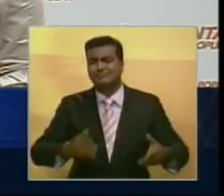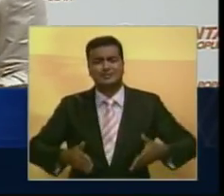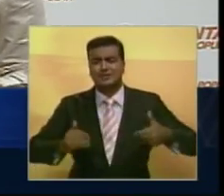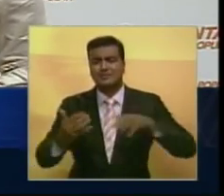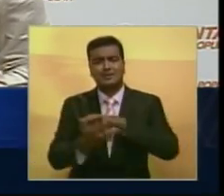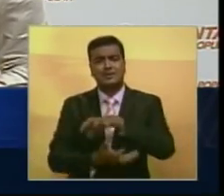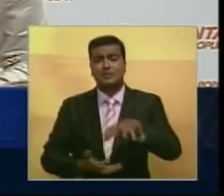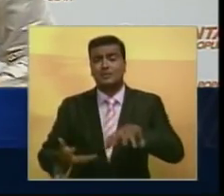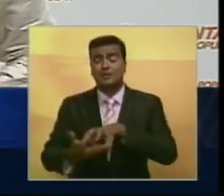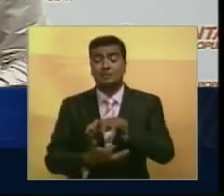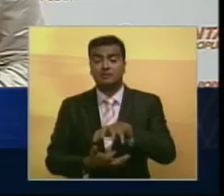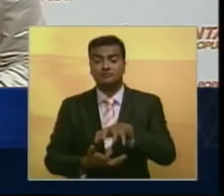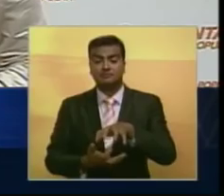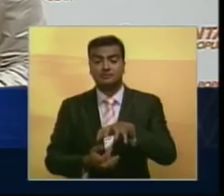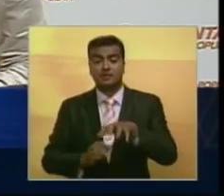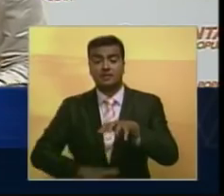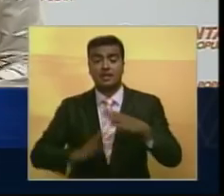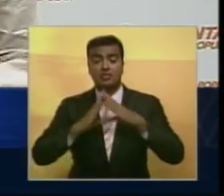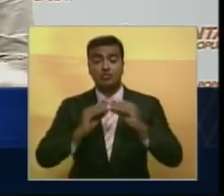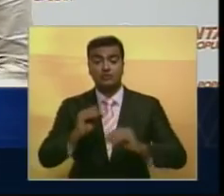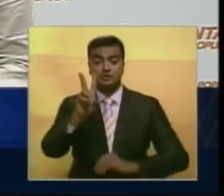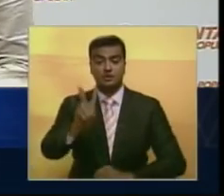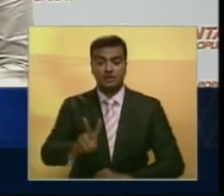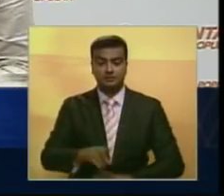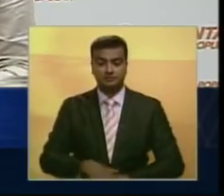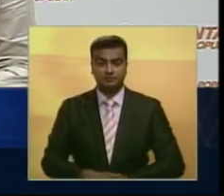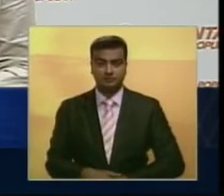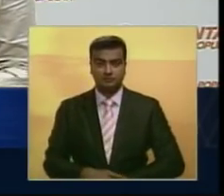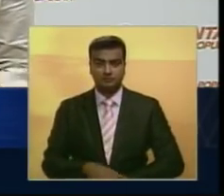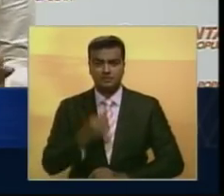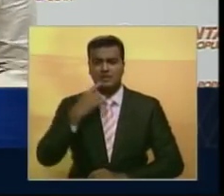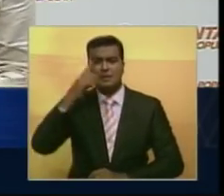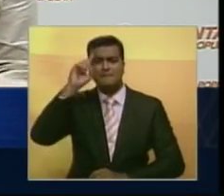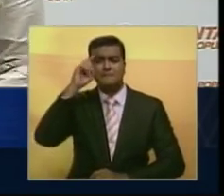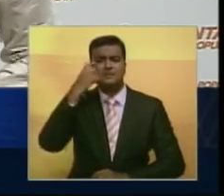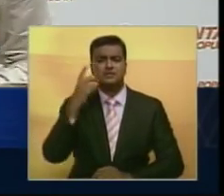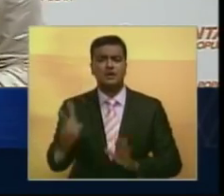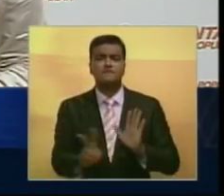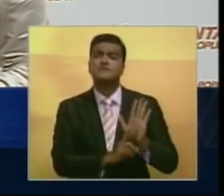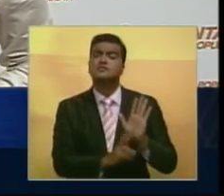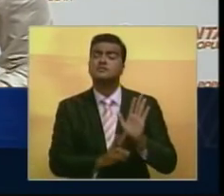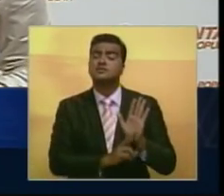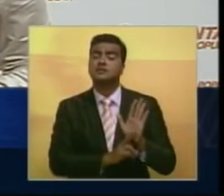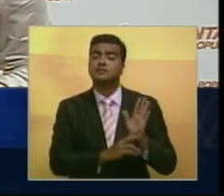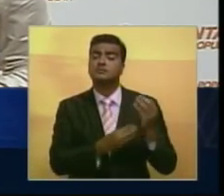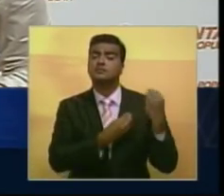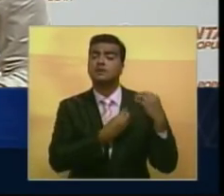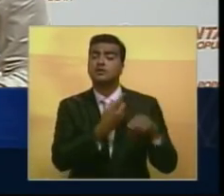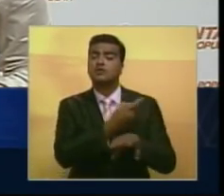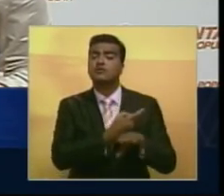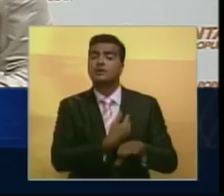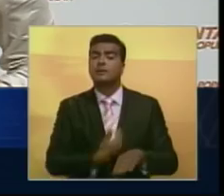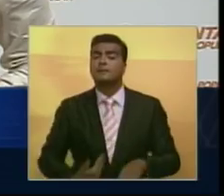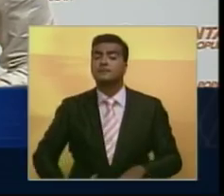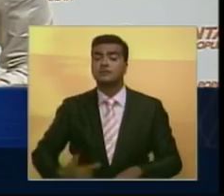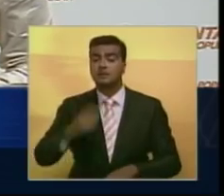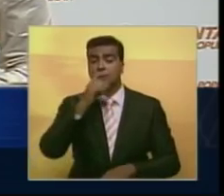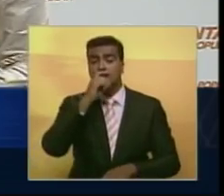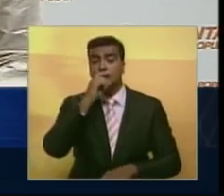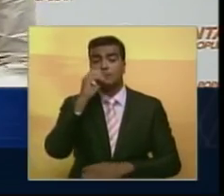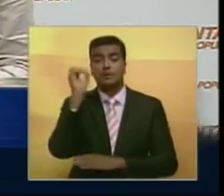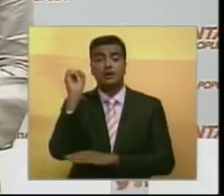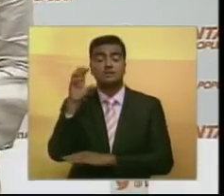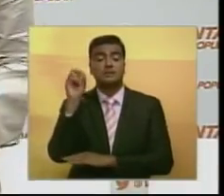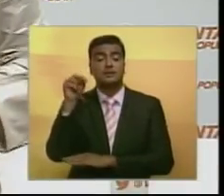resuelven los problemas que afectan a los venezolanos. Tiene expectativas en cuanto a la visita del jefe de Estado Nicolás Maduro a la Asamblea